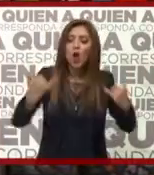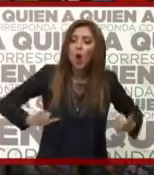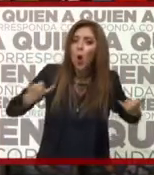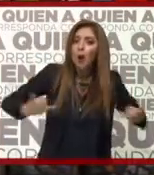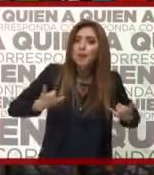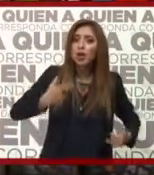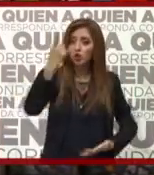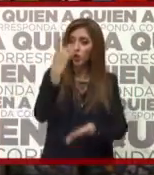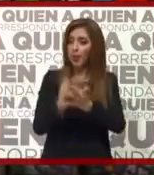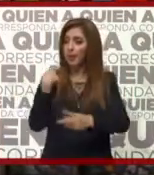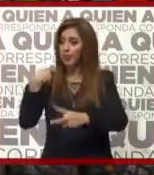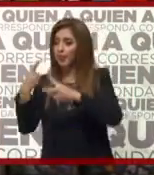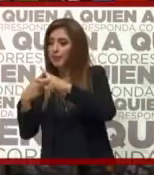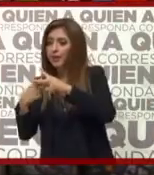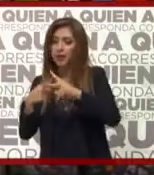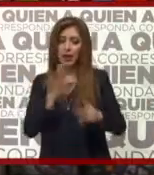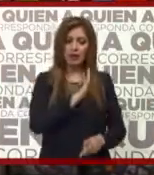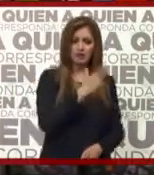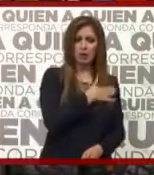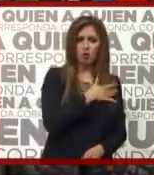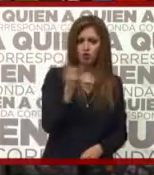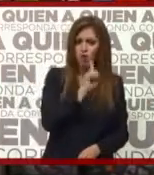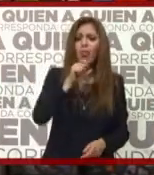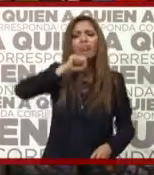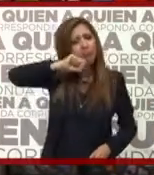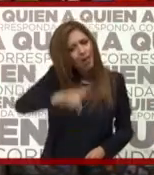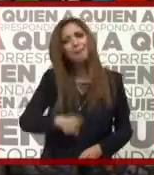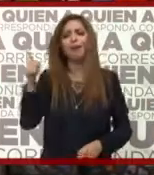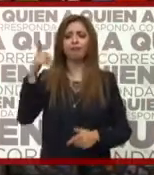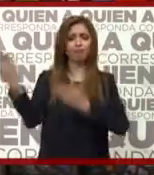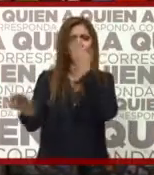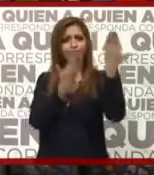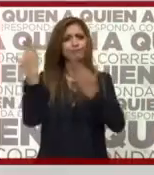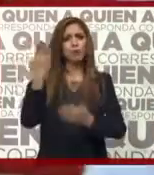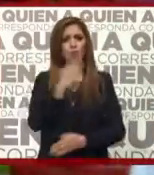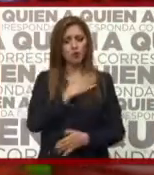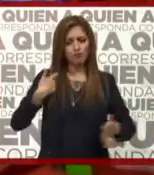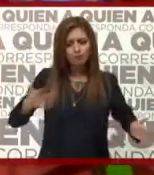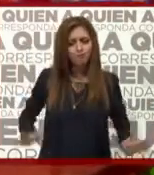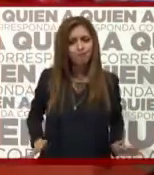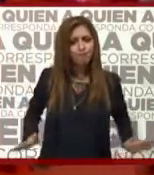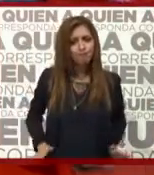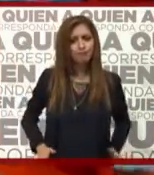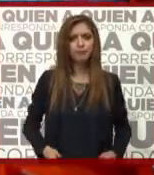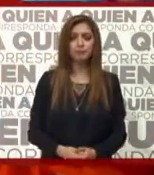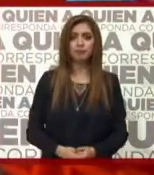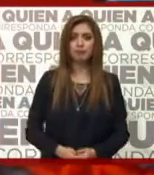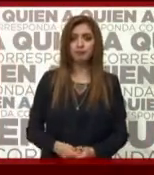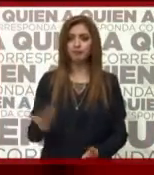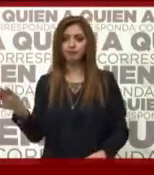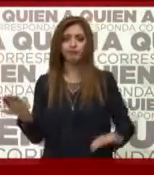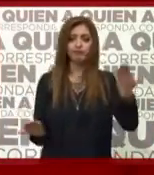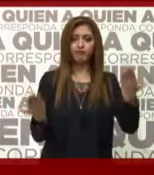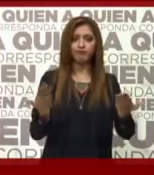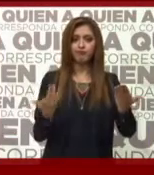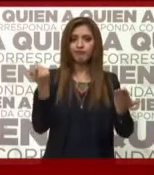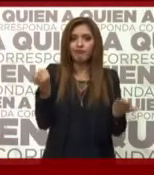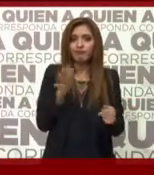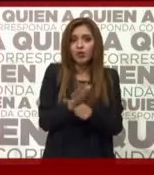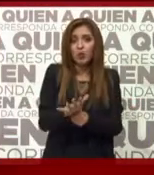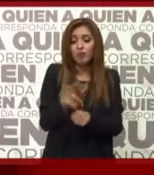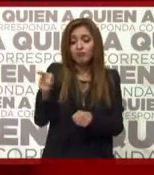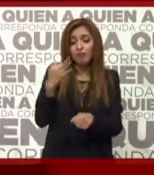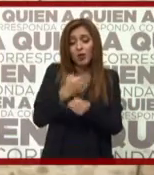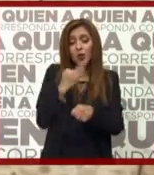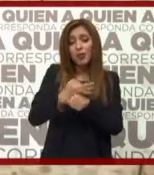solamente matemáticas español sino que los prepare para ser buenos ciudadanos aquí en las diversas posturas sin duda el debate